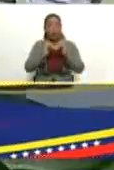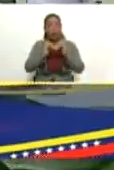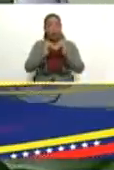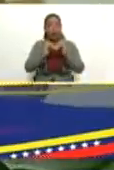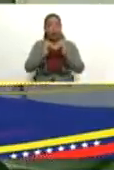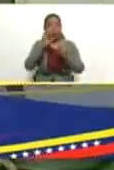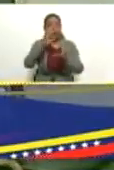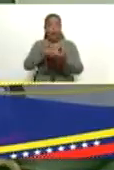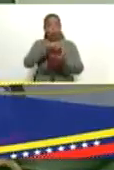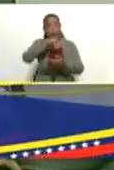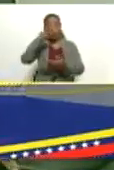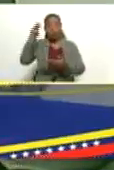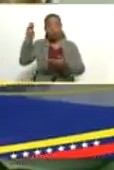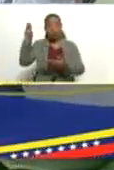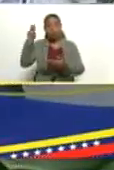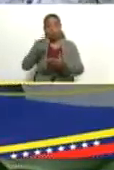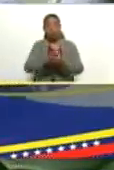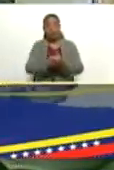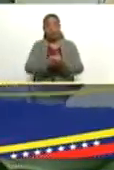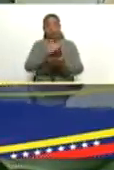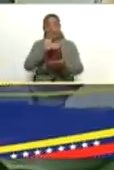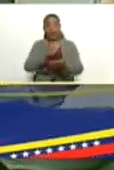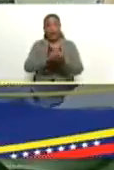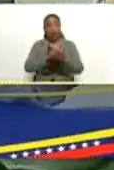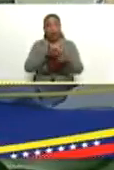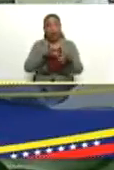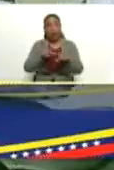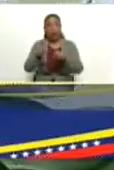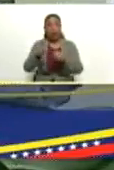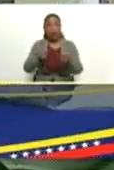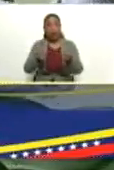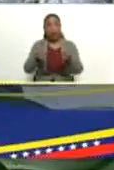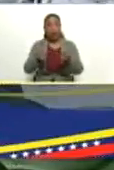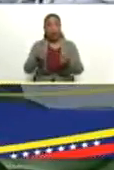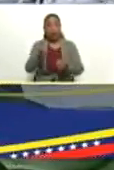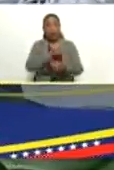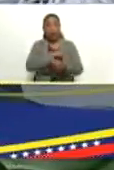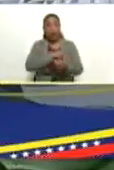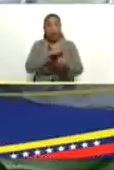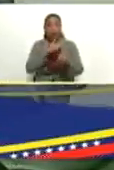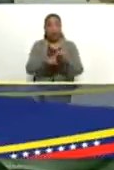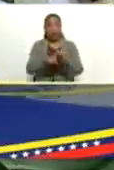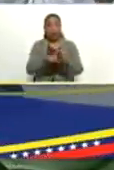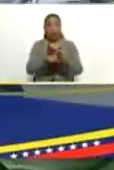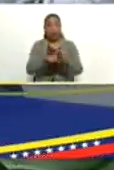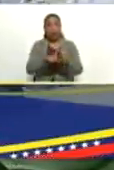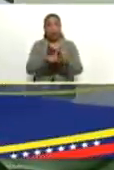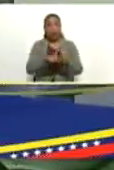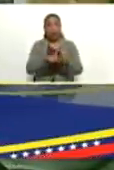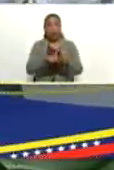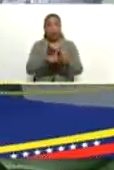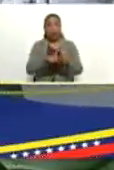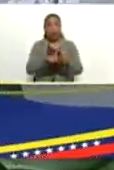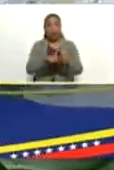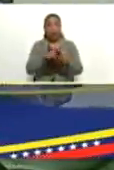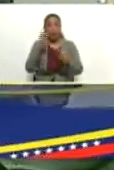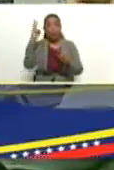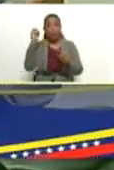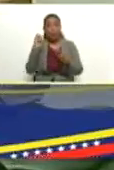montañoso con los altos mirandinos. Es estado capitalino con Chacao, la California,